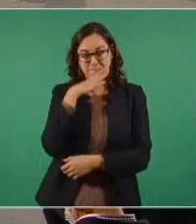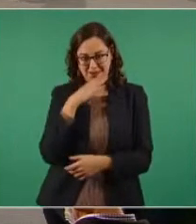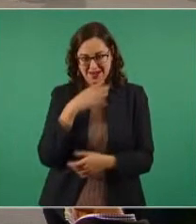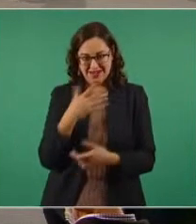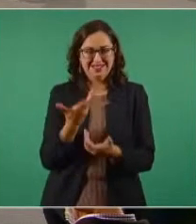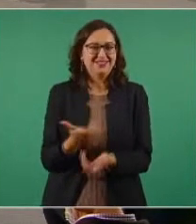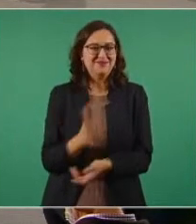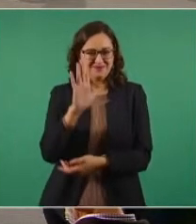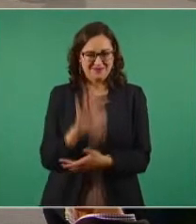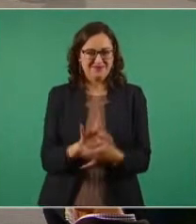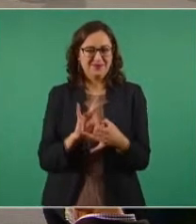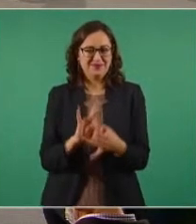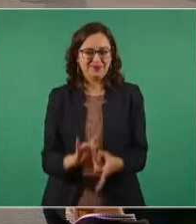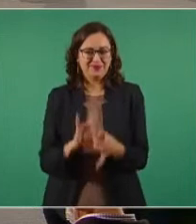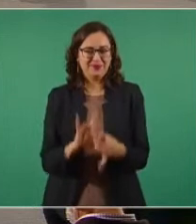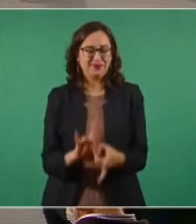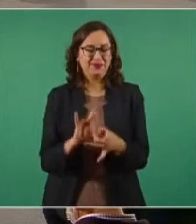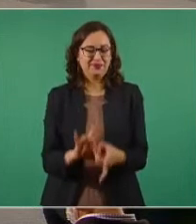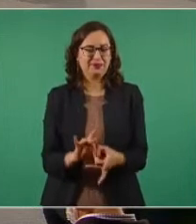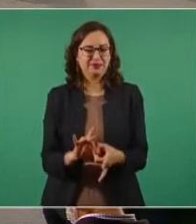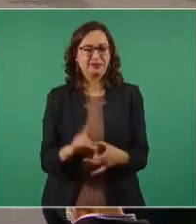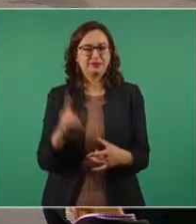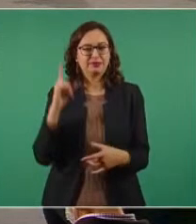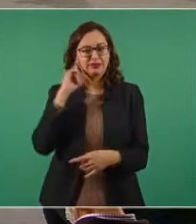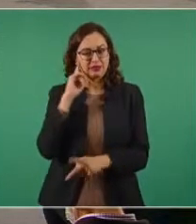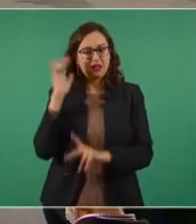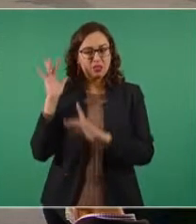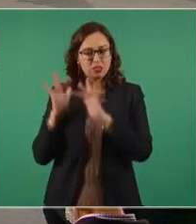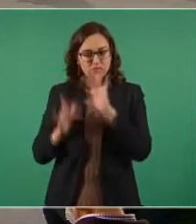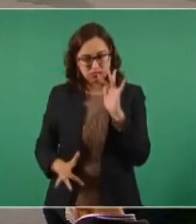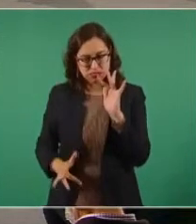él y publicidad